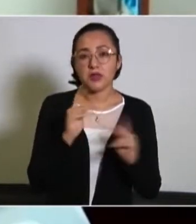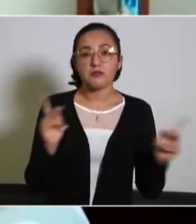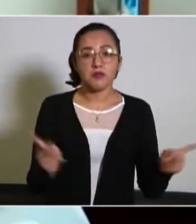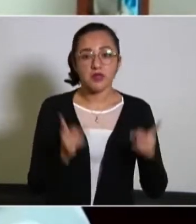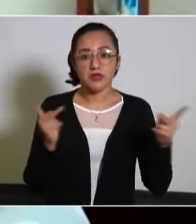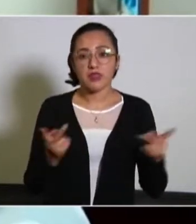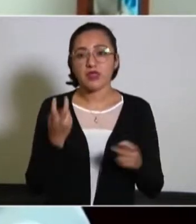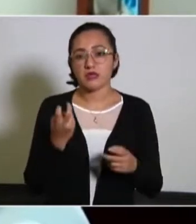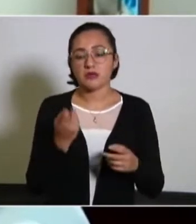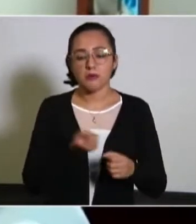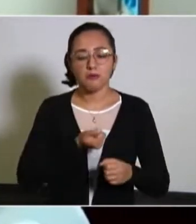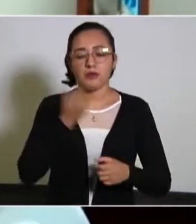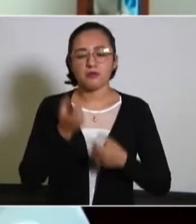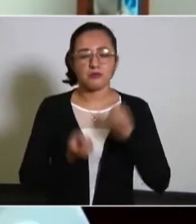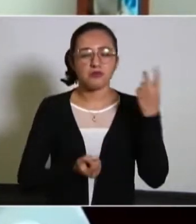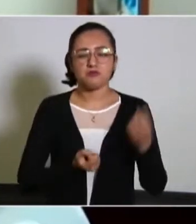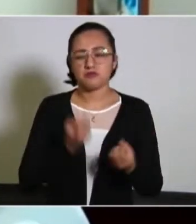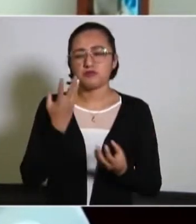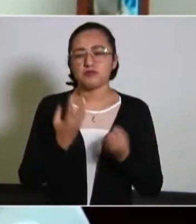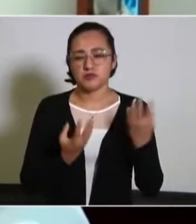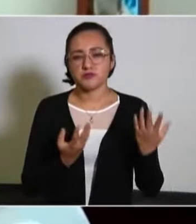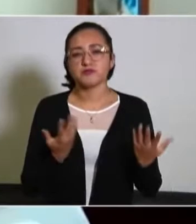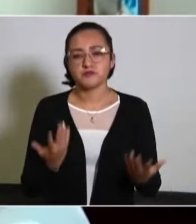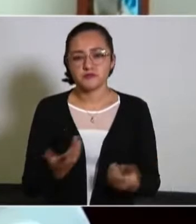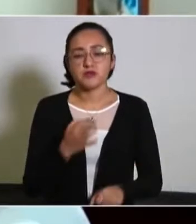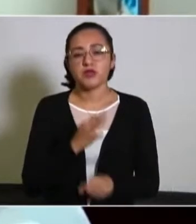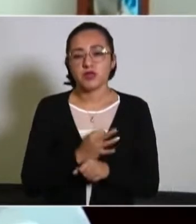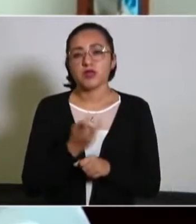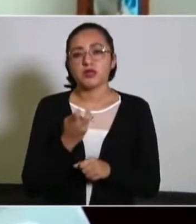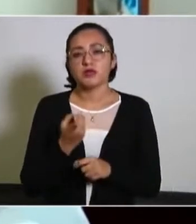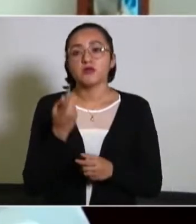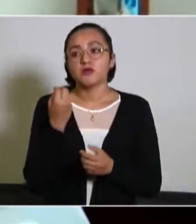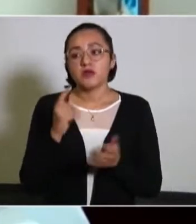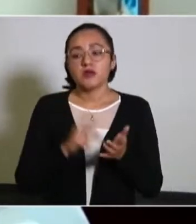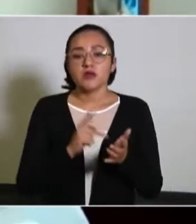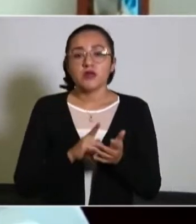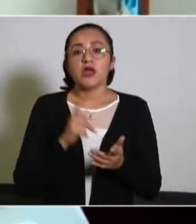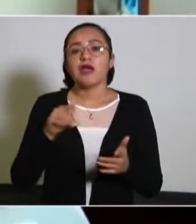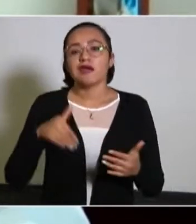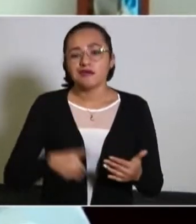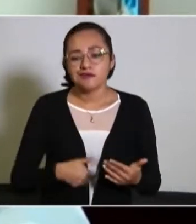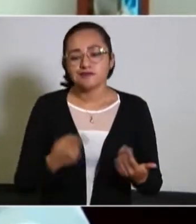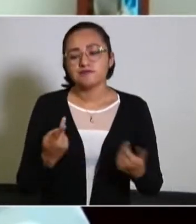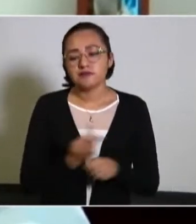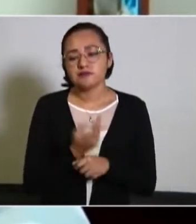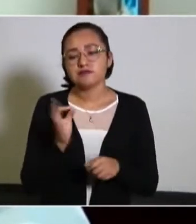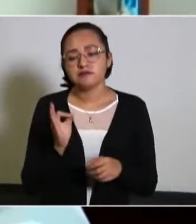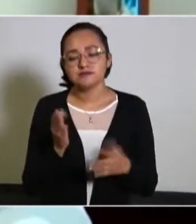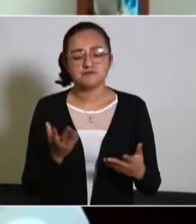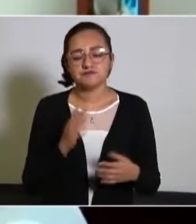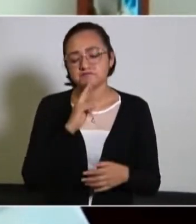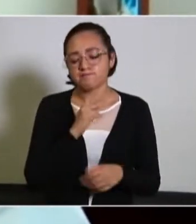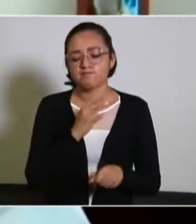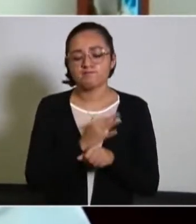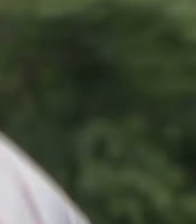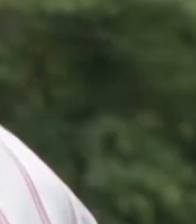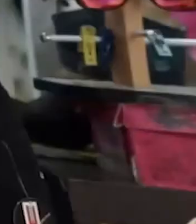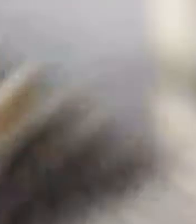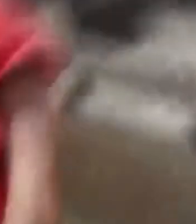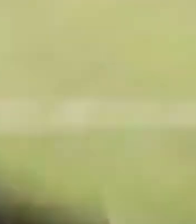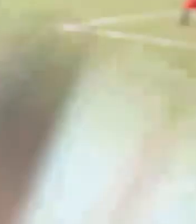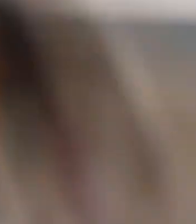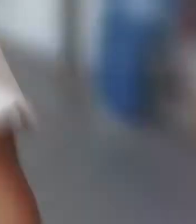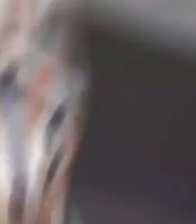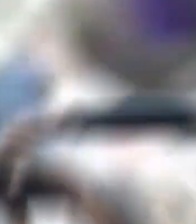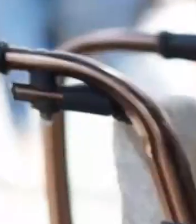venta de estos productos y, por lo tanto, también muchas veces los accidentes. Entonces, se estarán llevando operativos conjuntos.